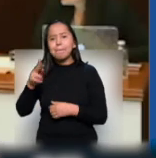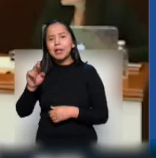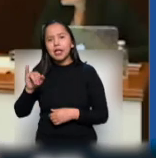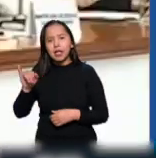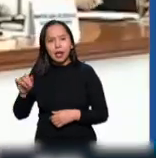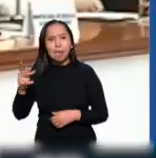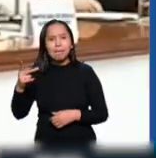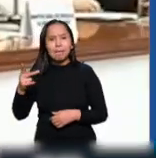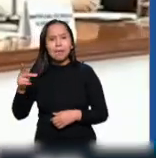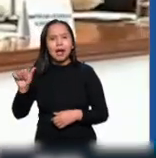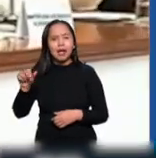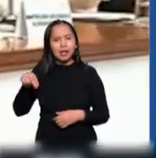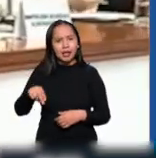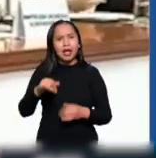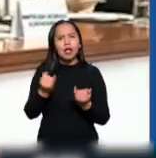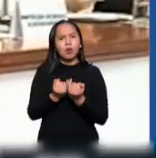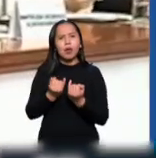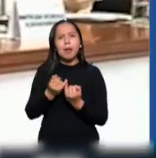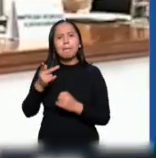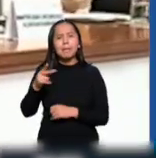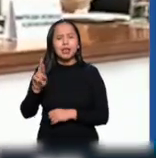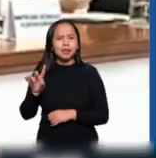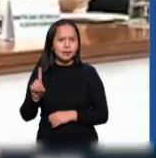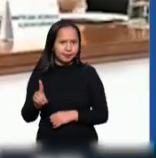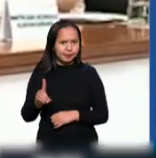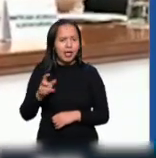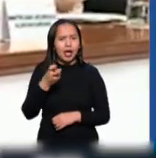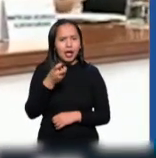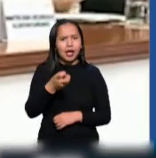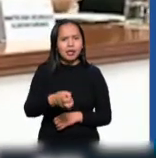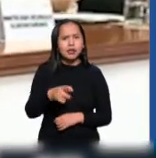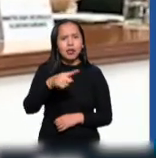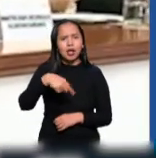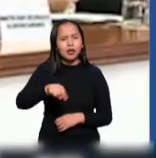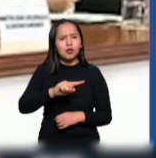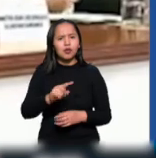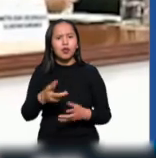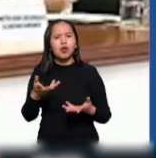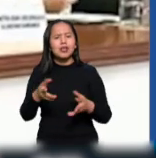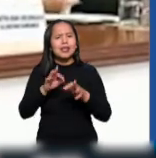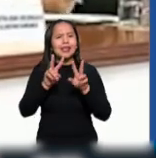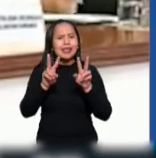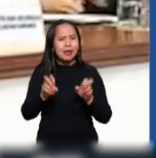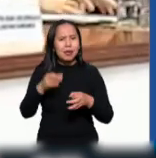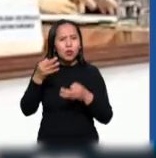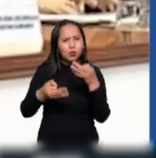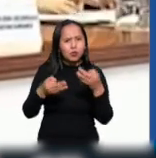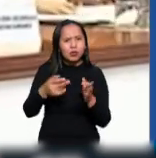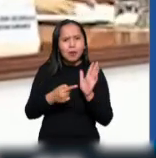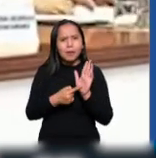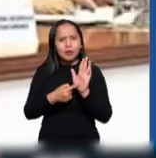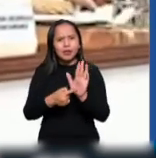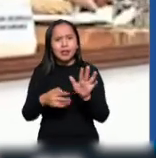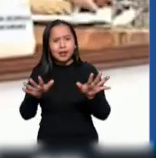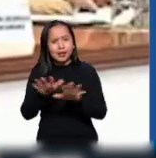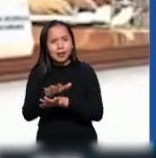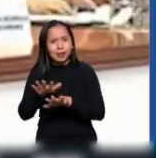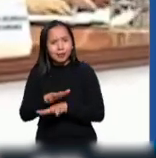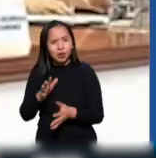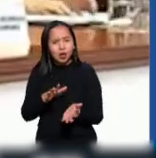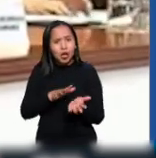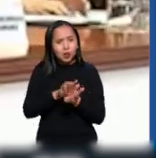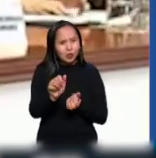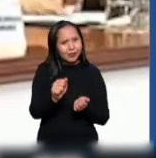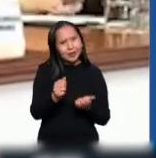el PAN y el Partido Movimiento Ciudadano, de los cuales dijo no tienen personalidad jurídica para presentar recursos contra cambios